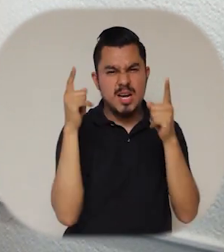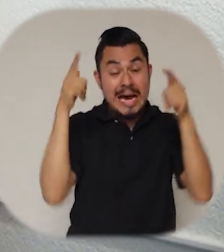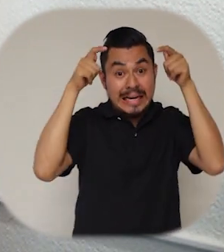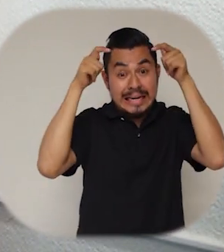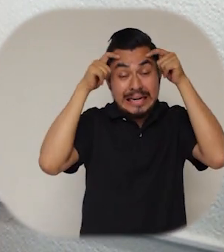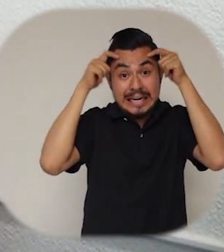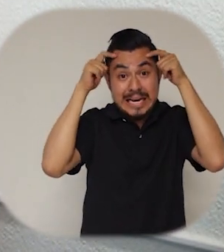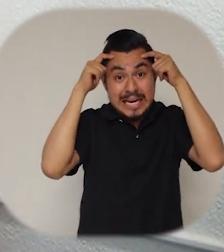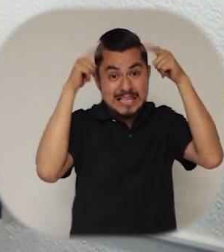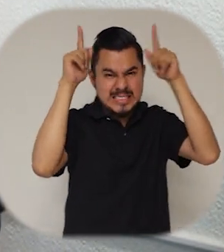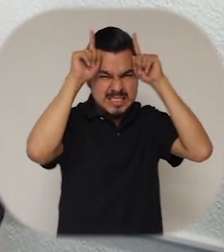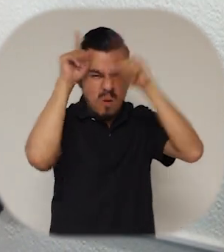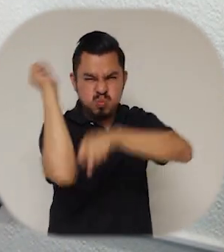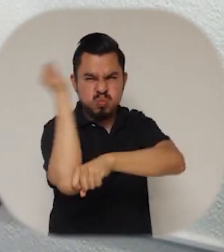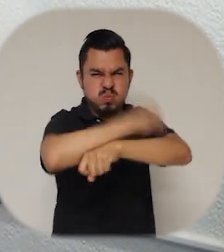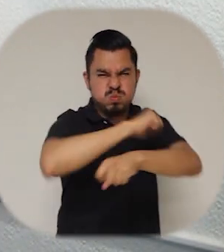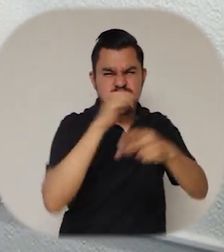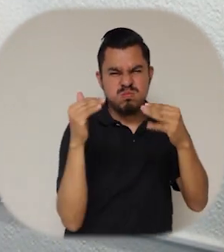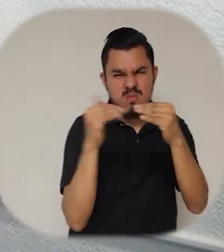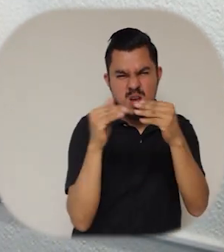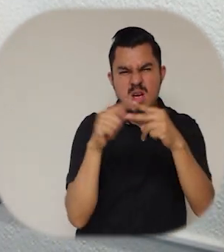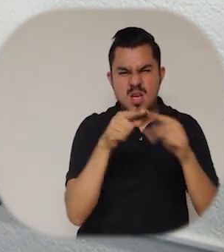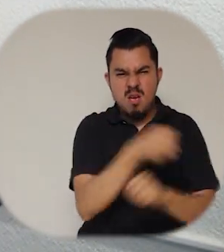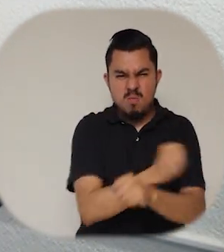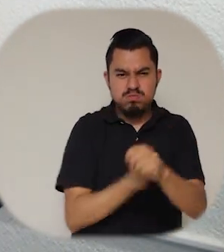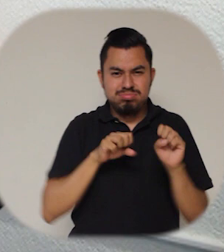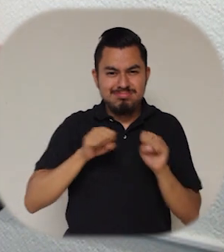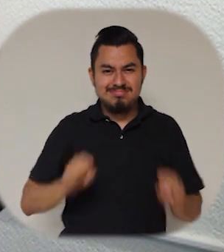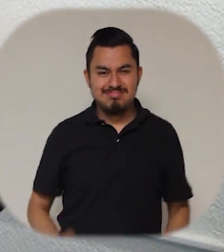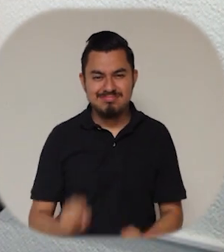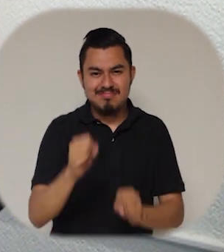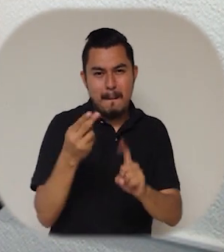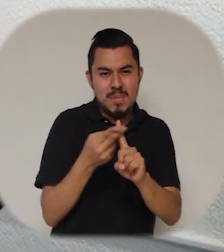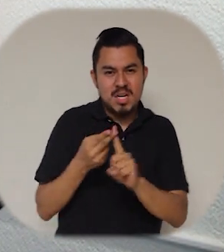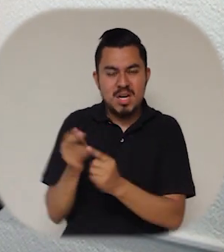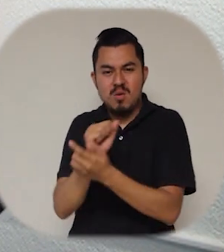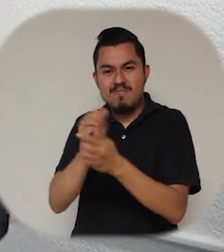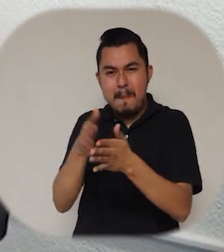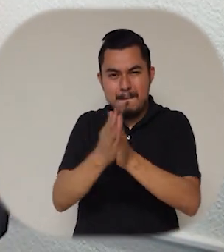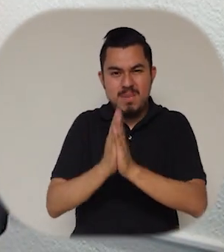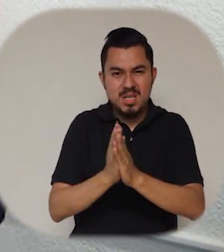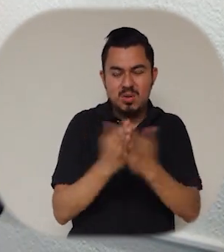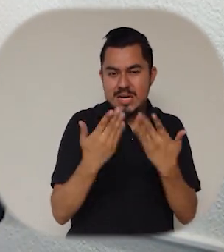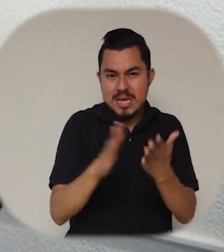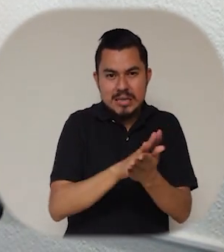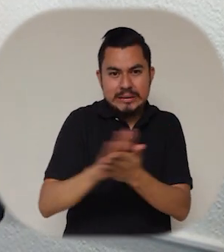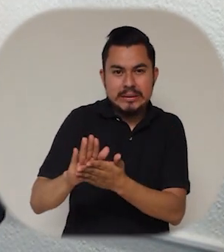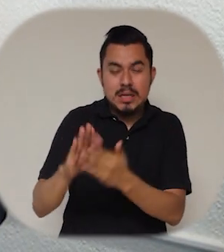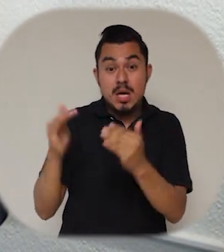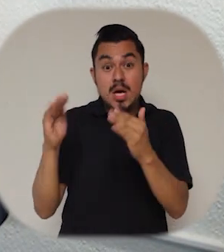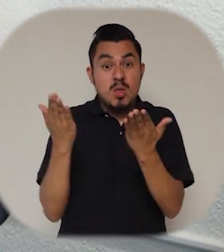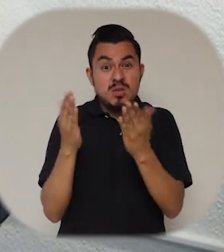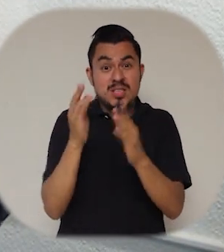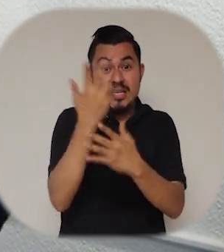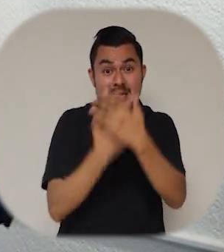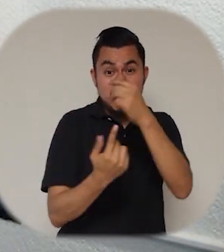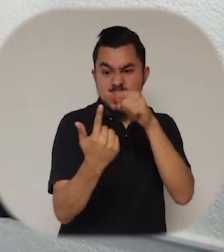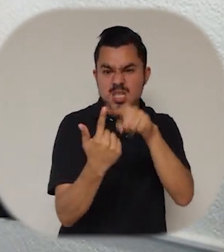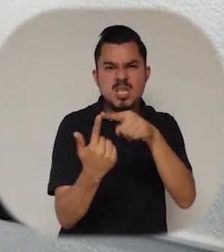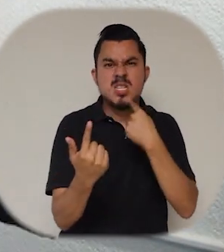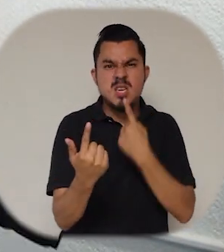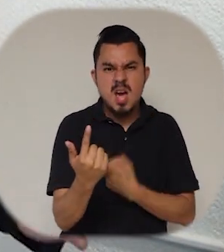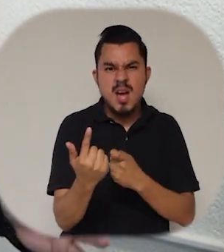como sacerdote perdona el pecado, que como profeta verdadero abre un camino para estar con Dios. Así que el Cristo es aquel que resuelve el